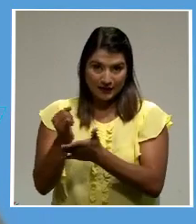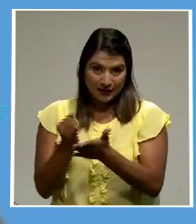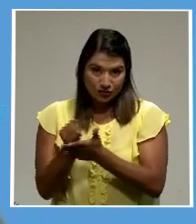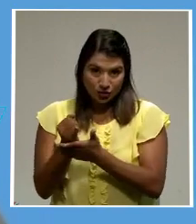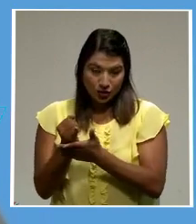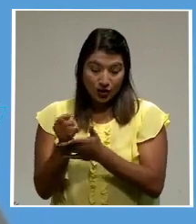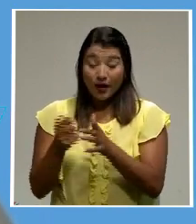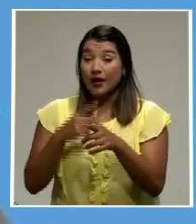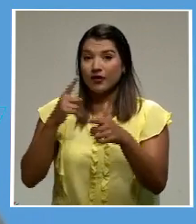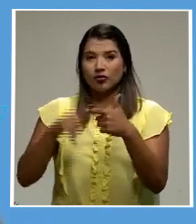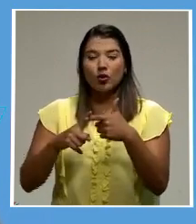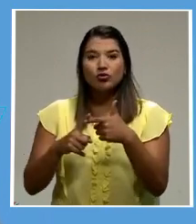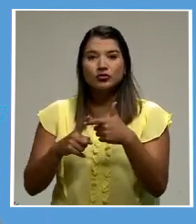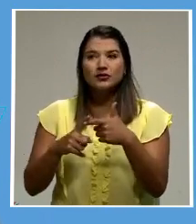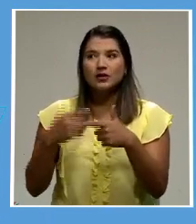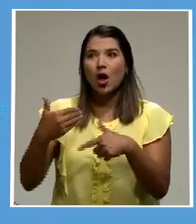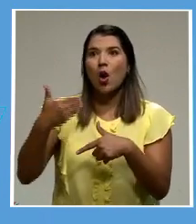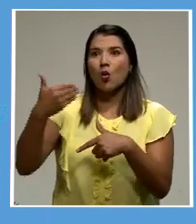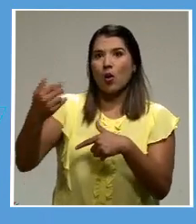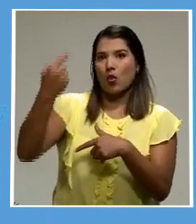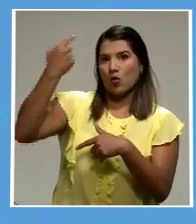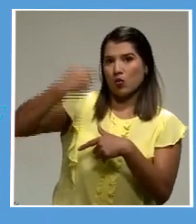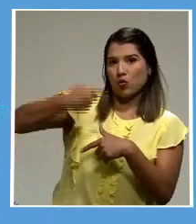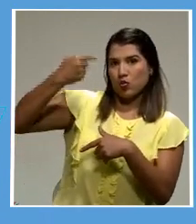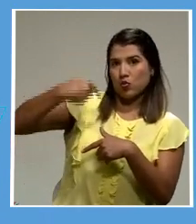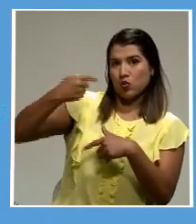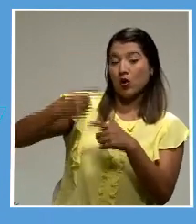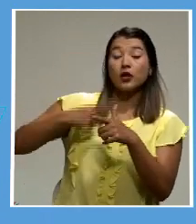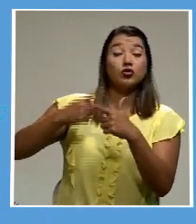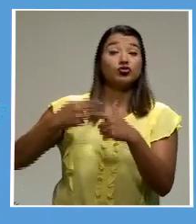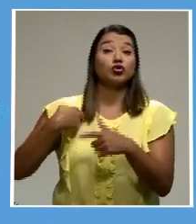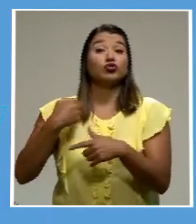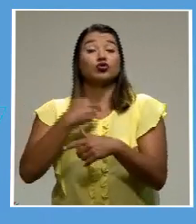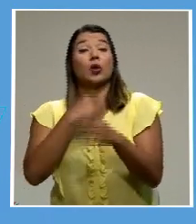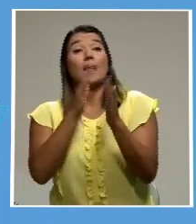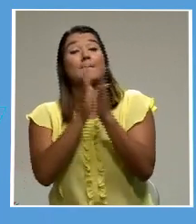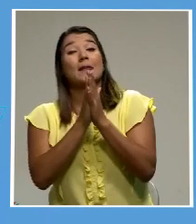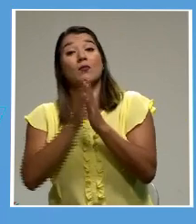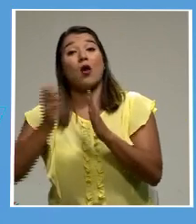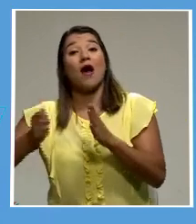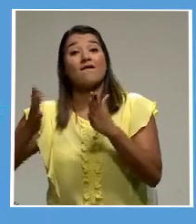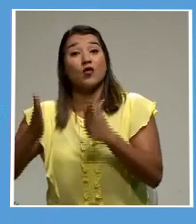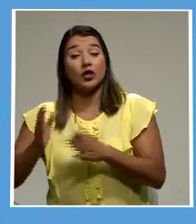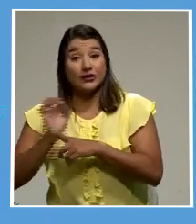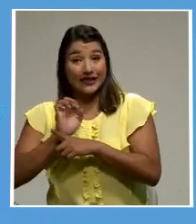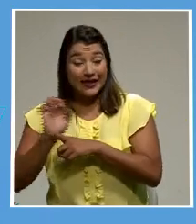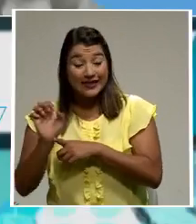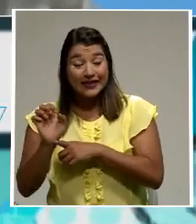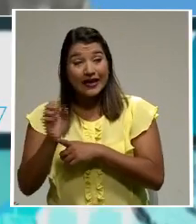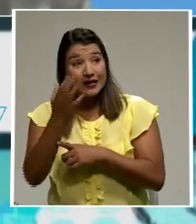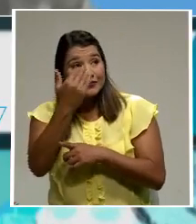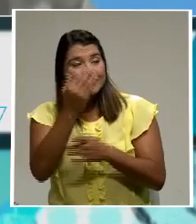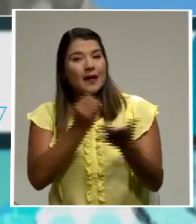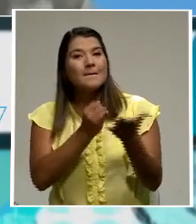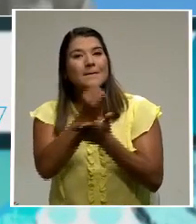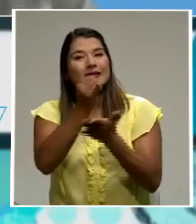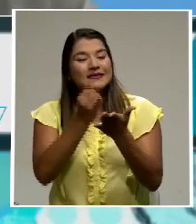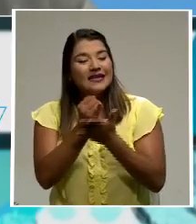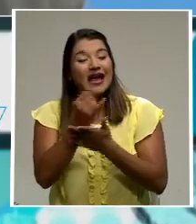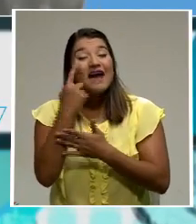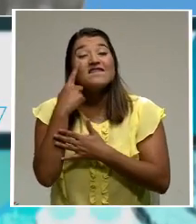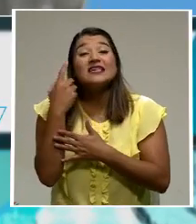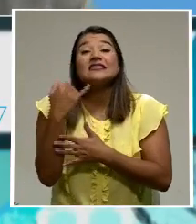llamarnos la atención, pues lógicamente le pedimos a la Procuraduría de la Ética que investigue para ver si